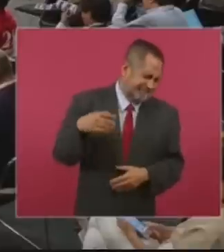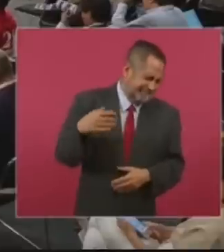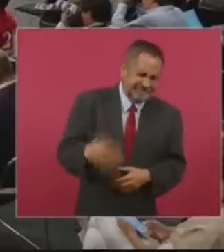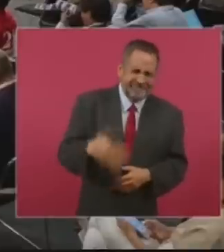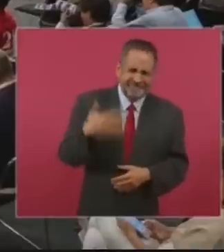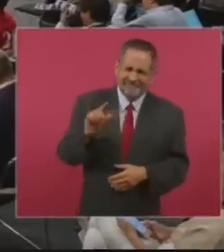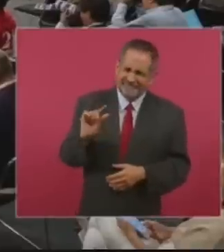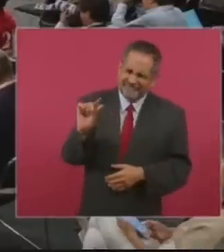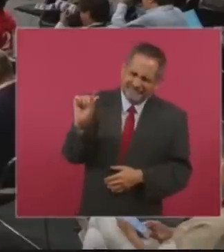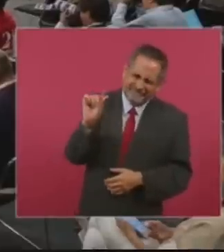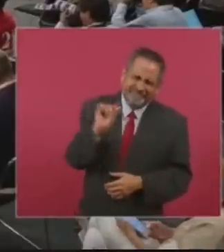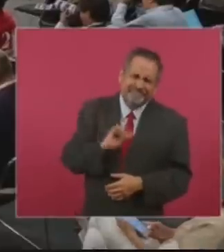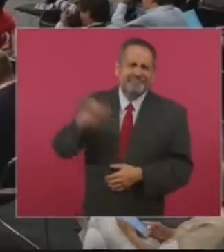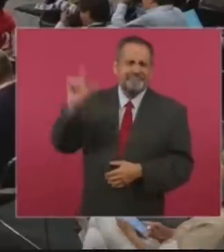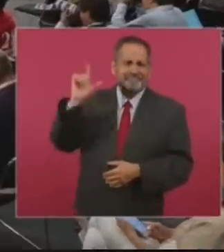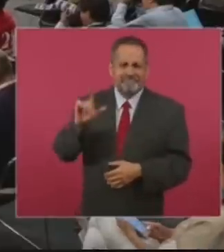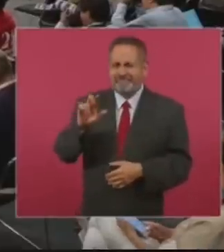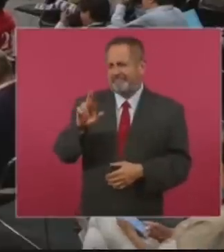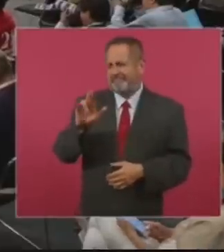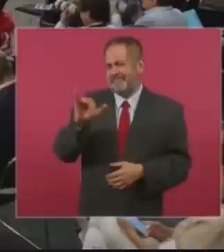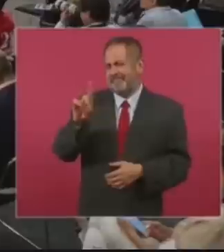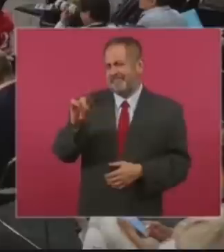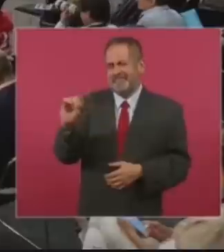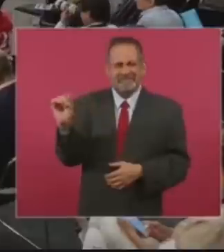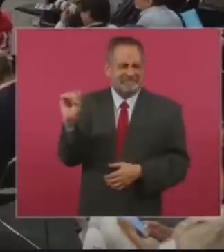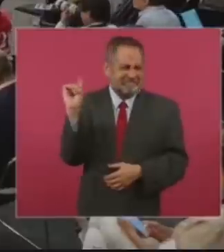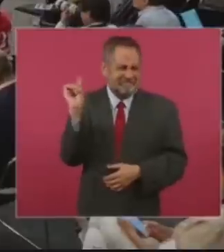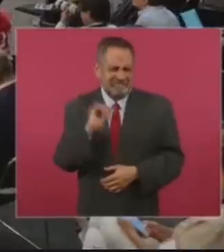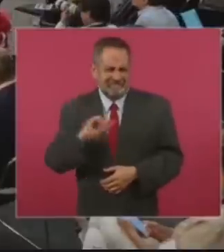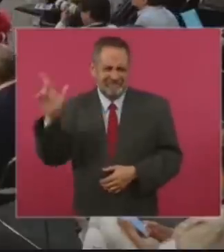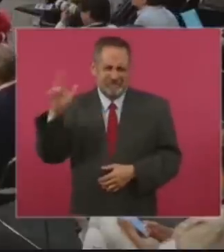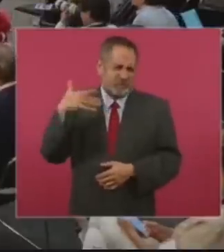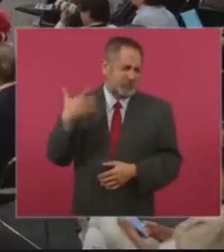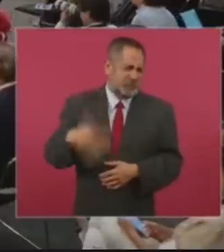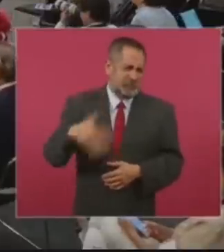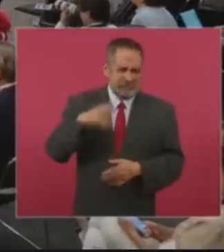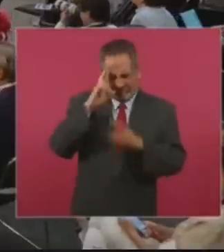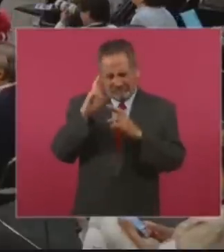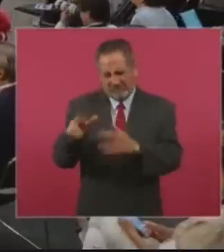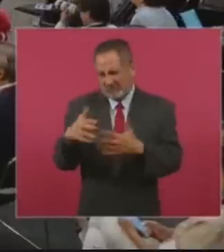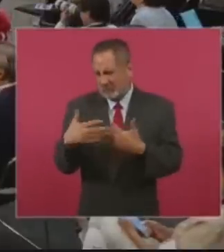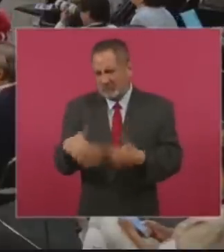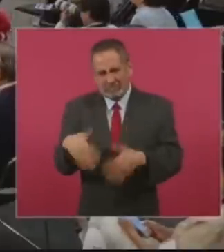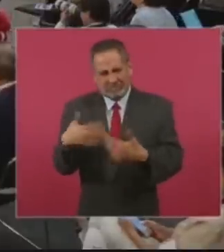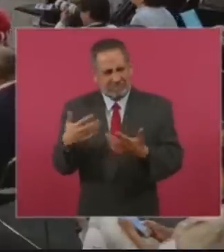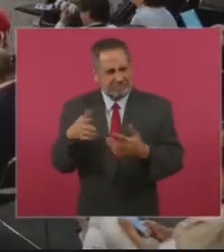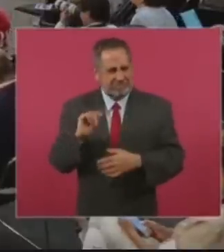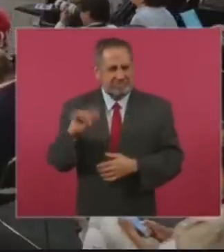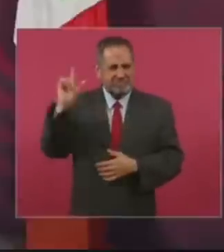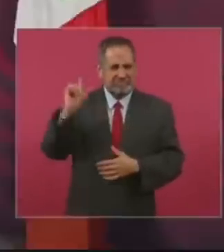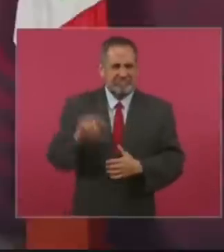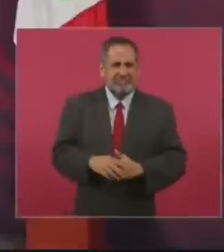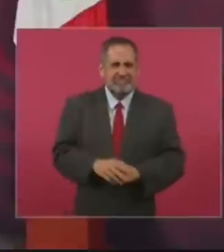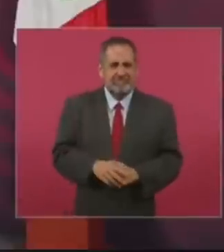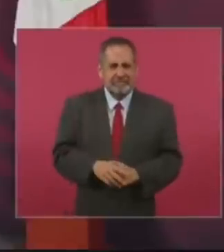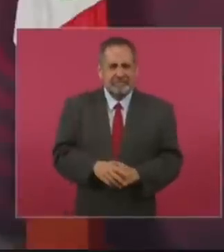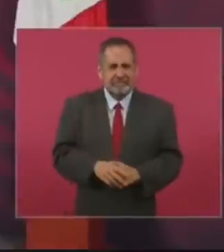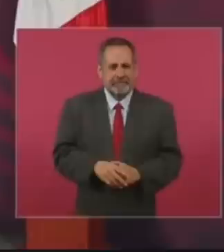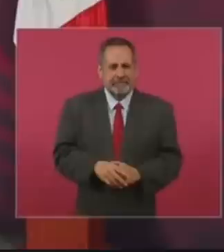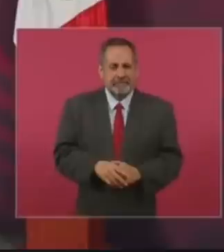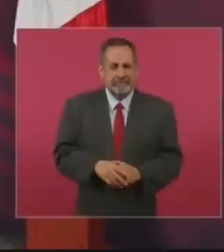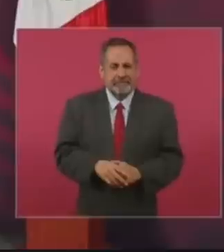gran periodista extraordinario periodista Ricardo Este y